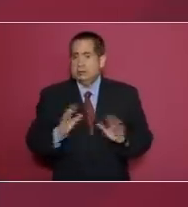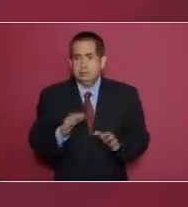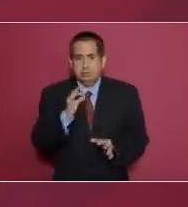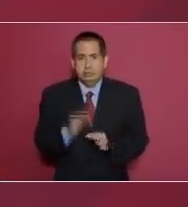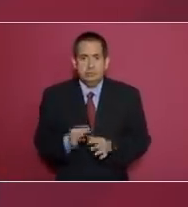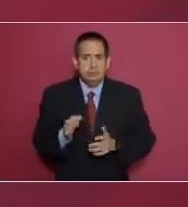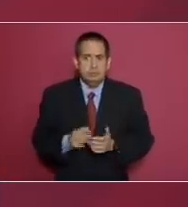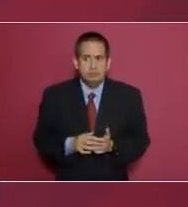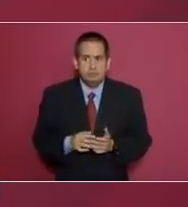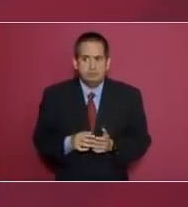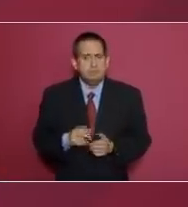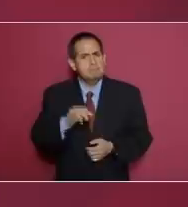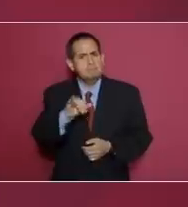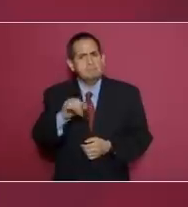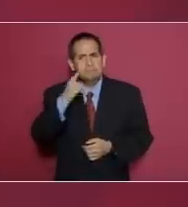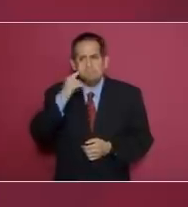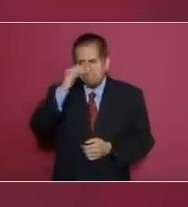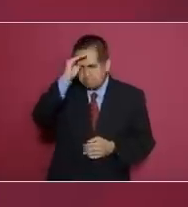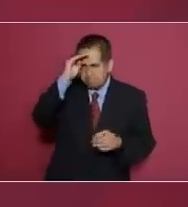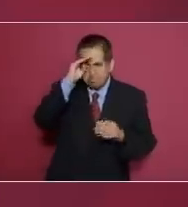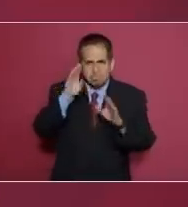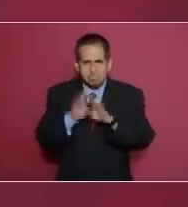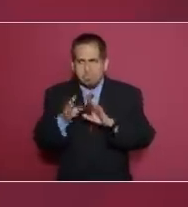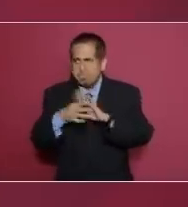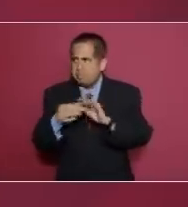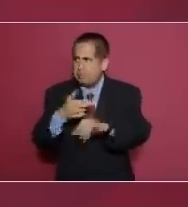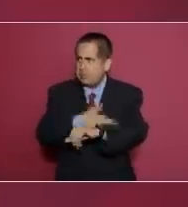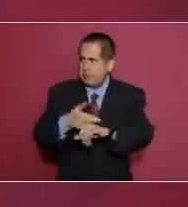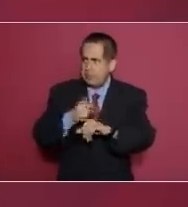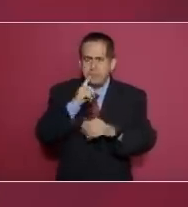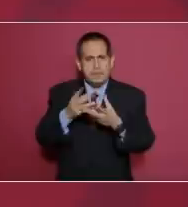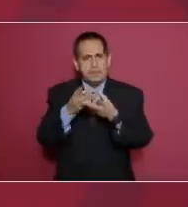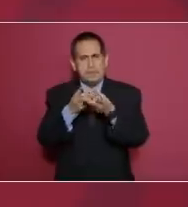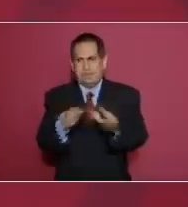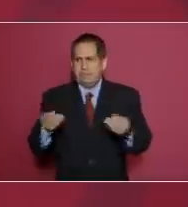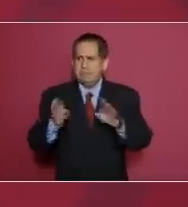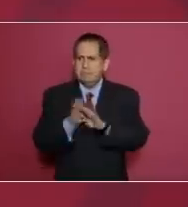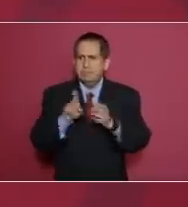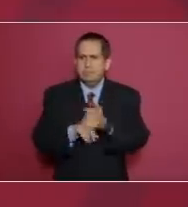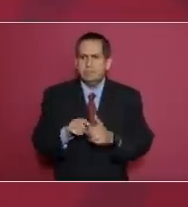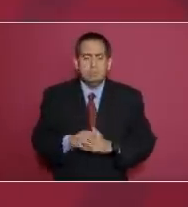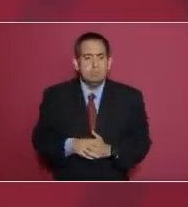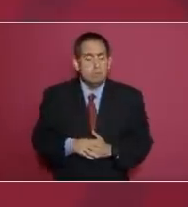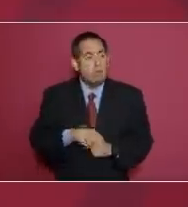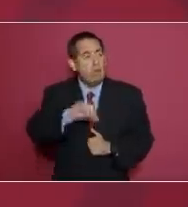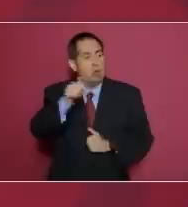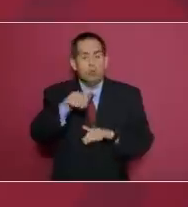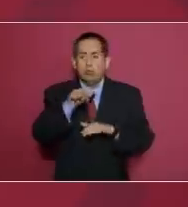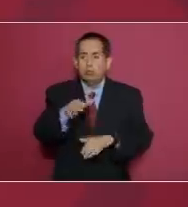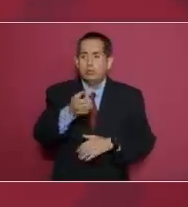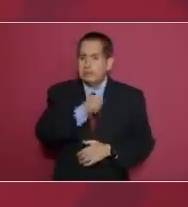Entonces, sí vamos a buscar que se resuelva este asunto. Lo otro es lo de la salud.